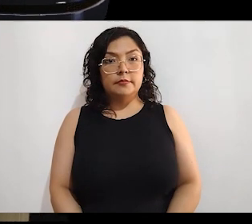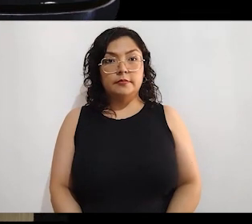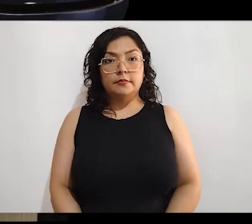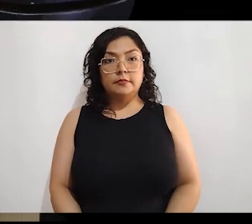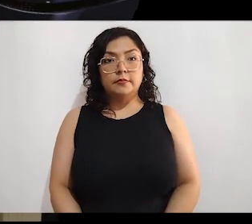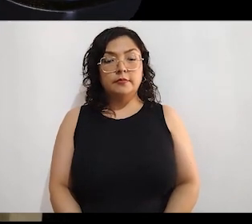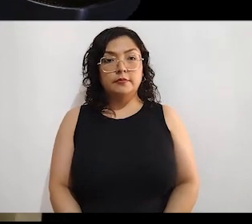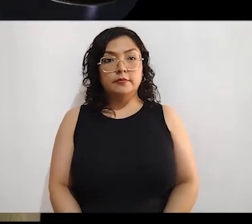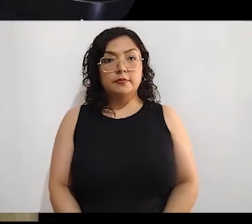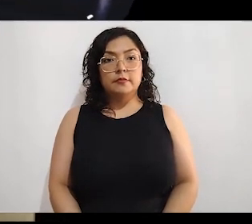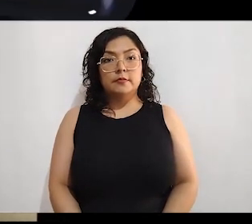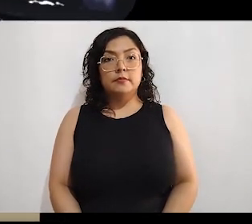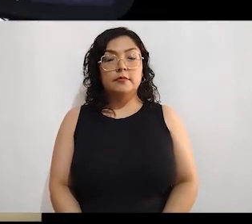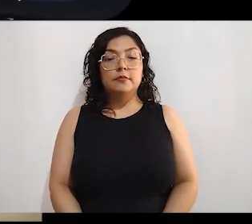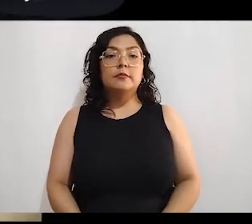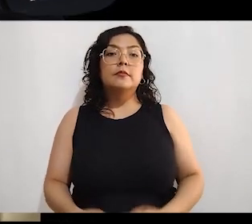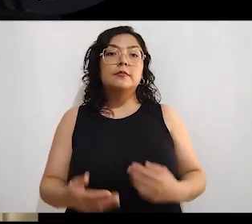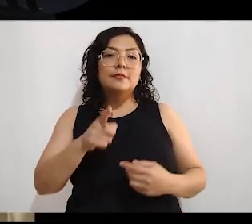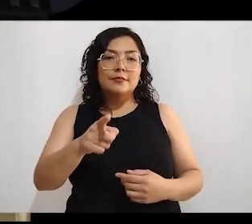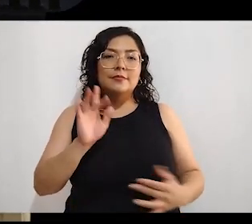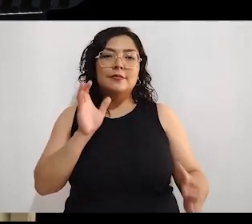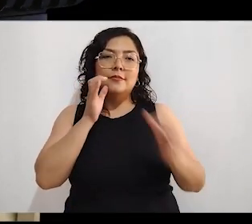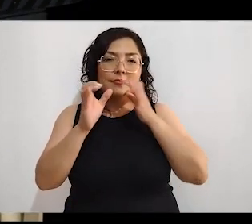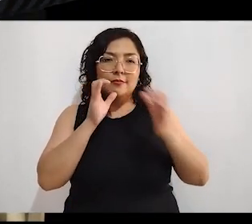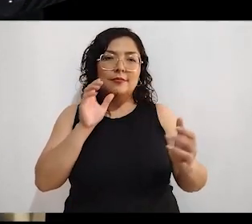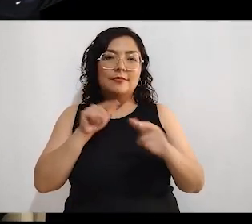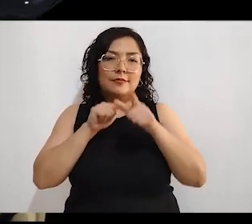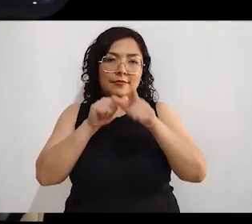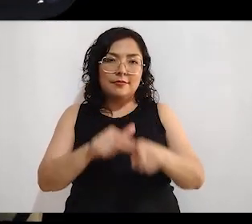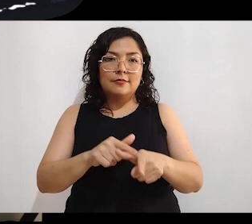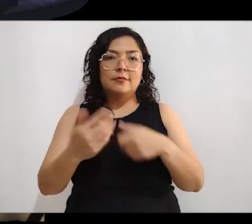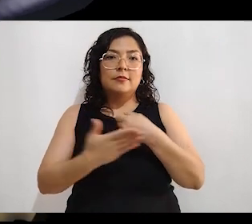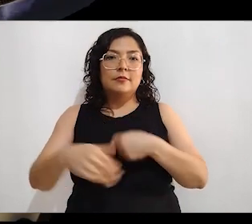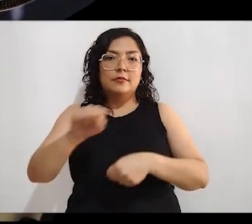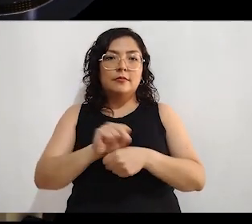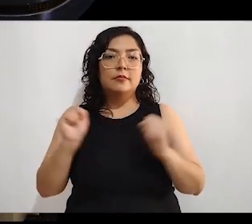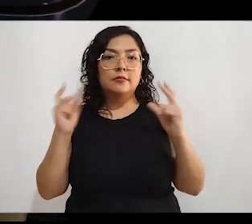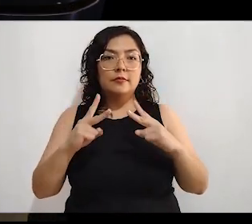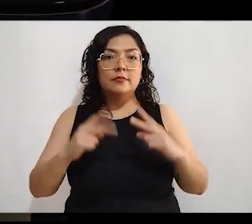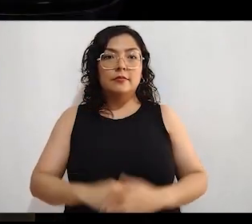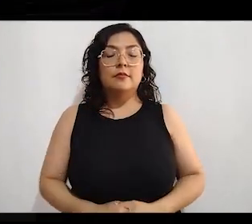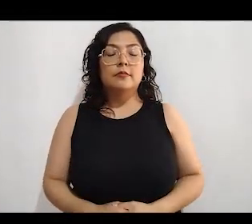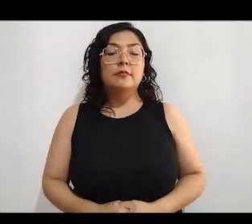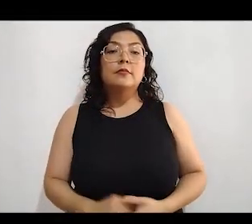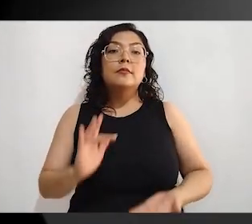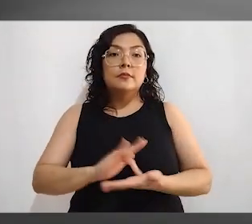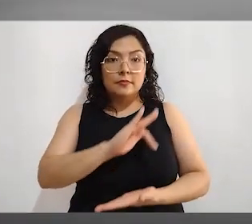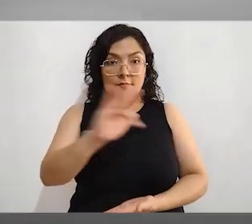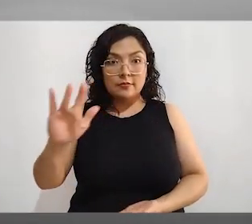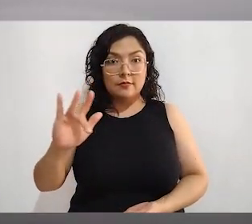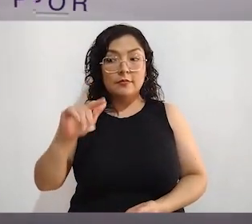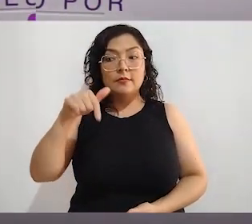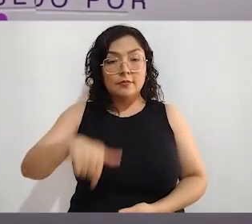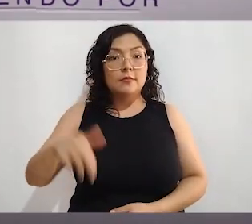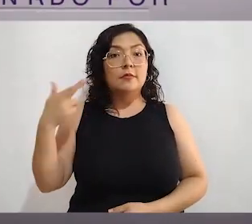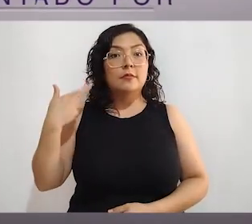y en Twitter, laurna-yec. Queremos tener comunicación con usted. Pásenla muy bien. Hasta la próxima semana. Gracias por